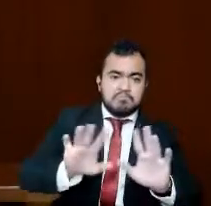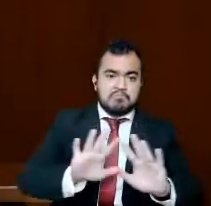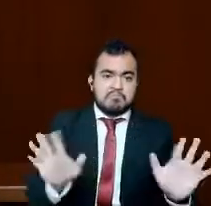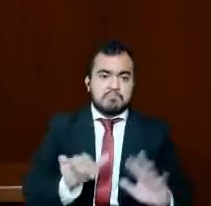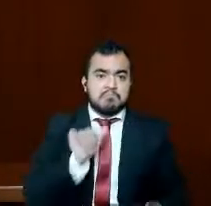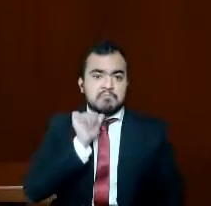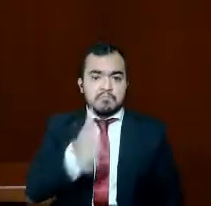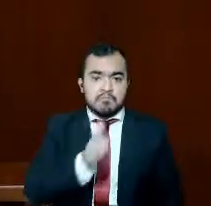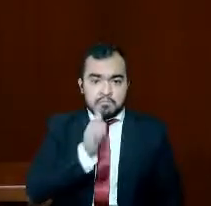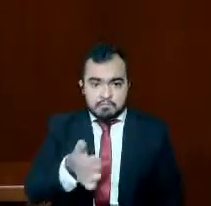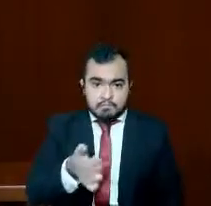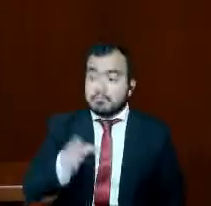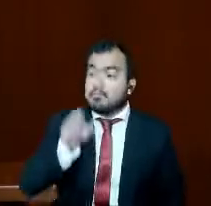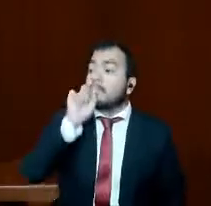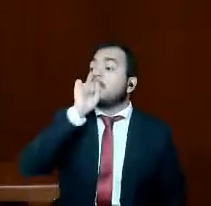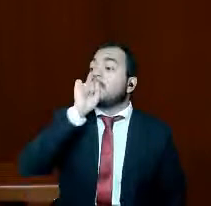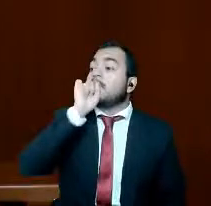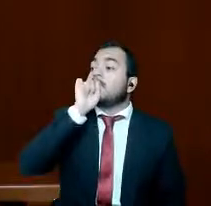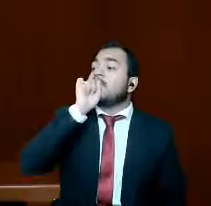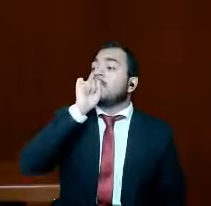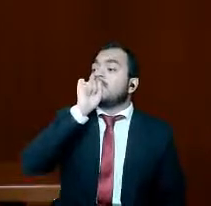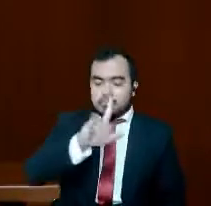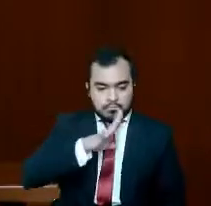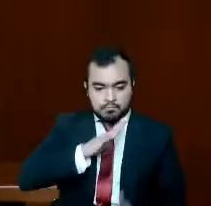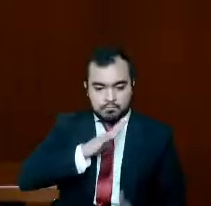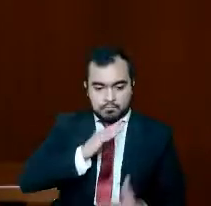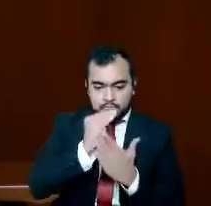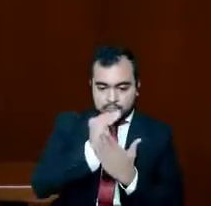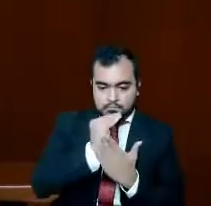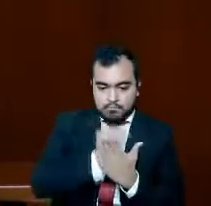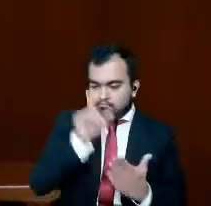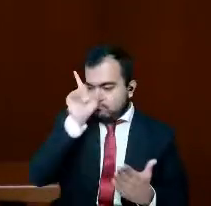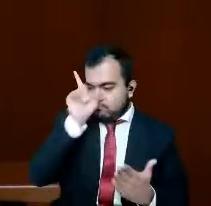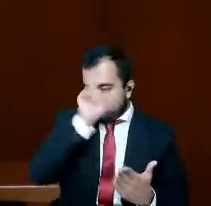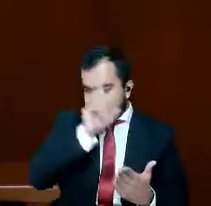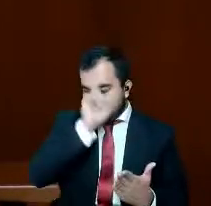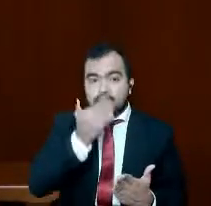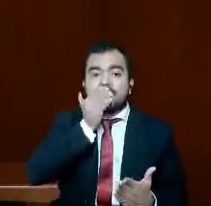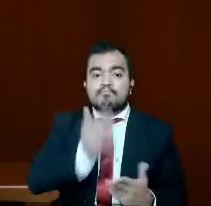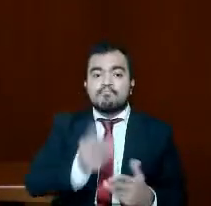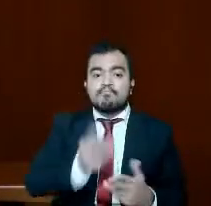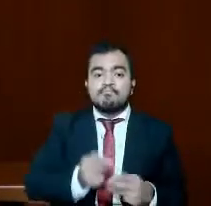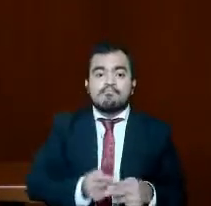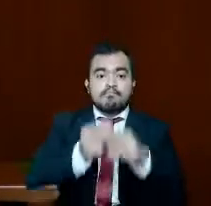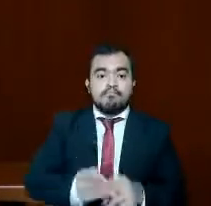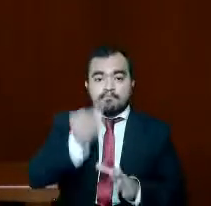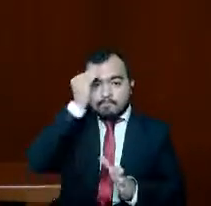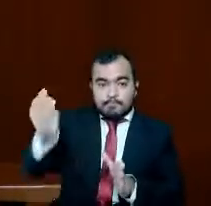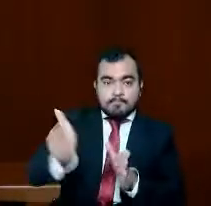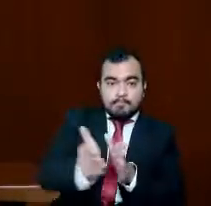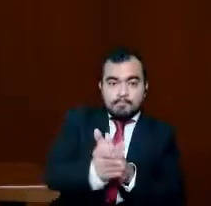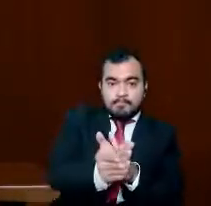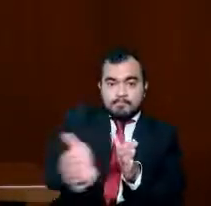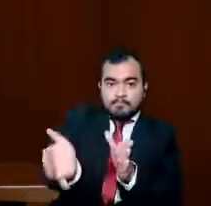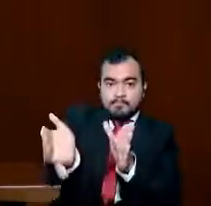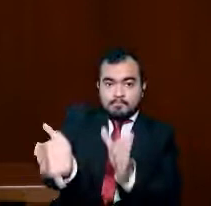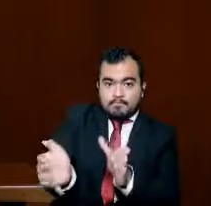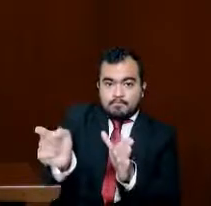Asimismo, contendrá las recomendaciones que contribuyan al cumplimiento del plazo establecido en ese mismo